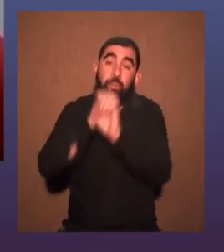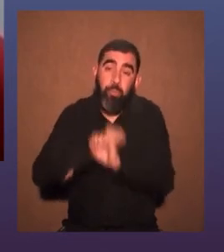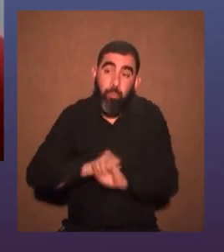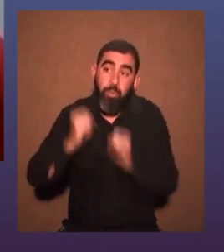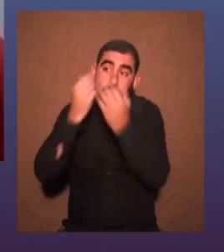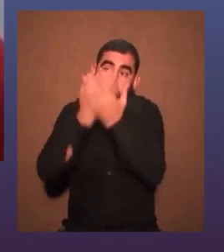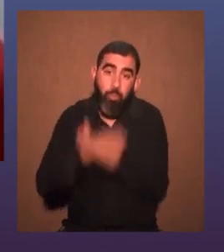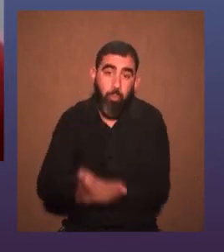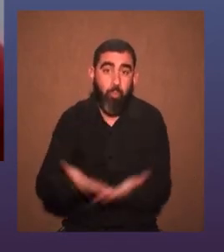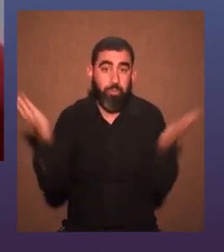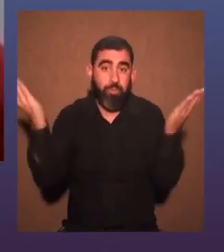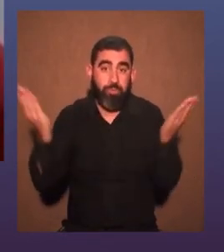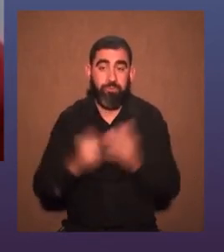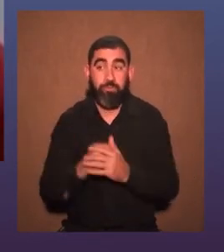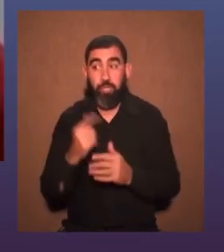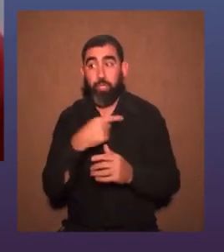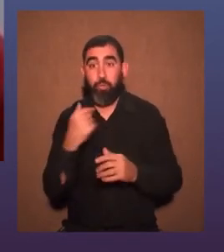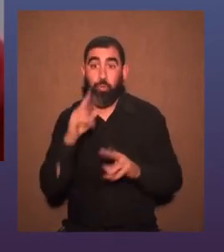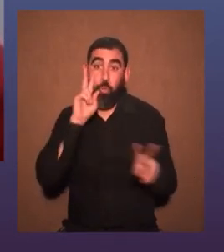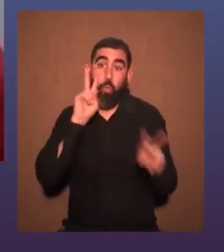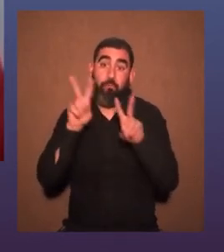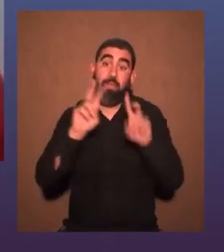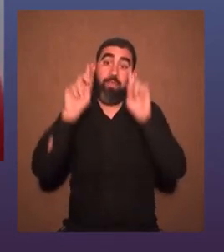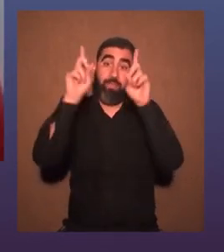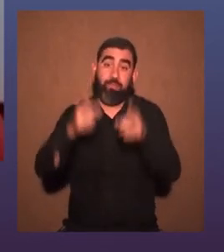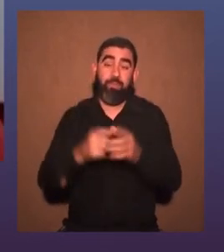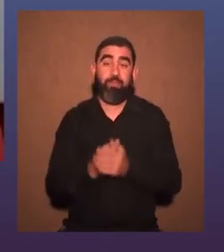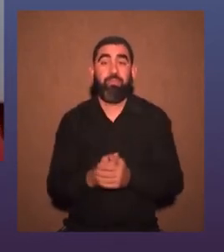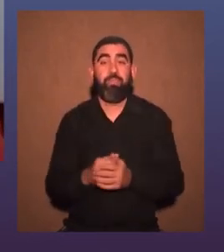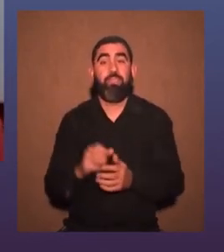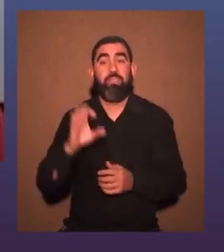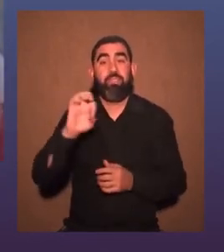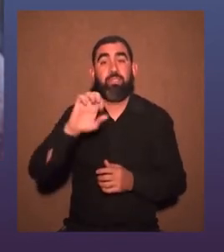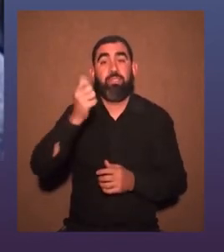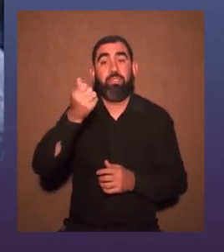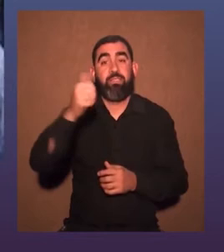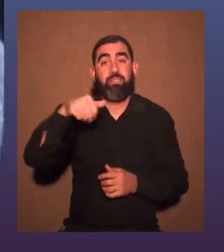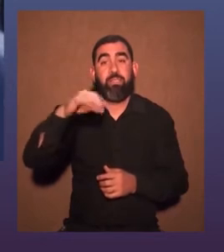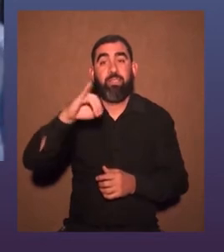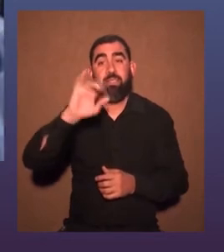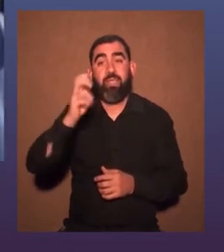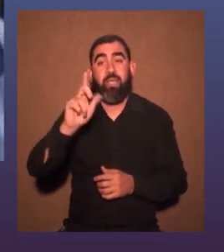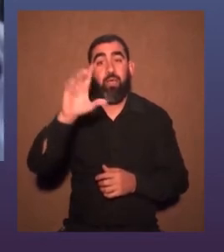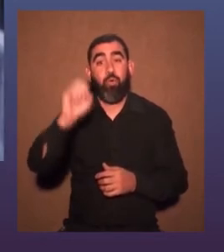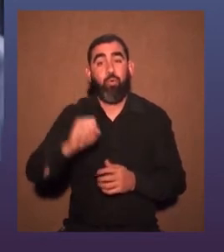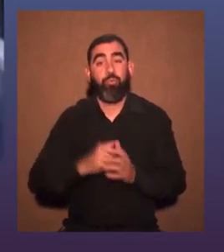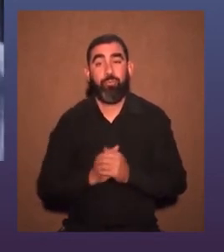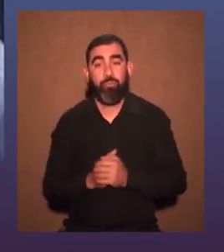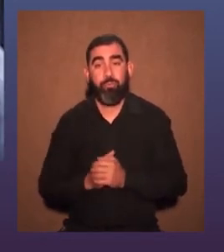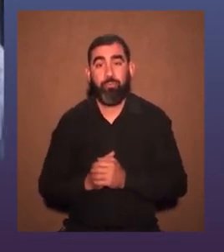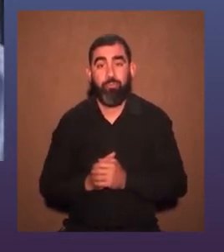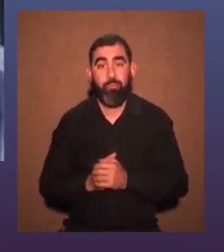poder... Y nosotros de verla también. ¿Santiago?